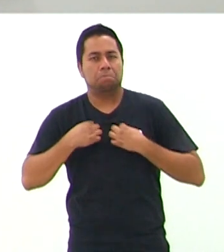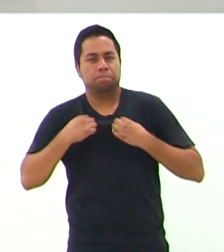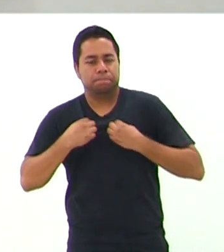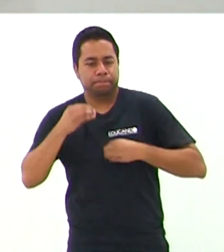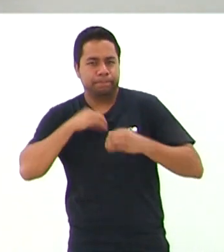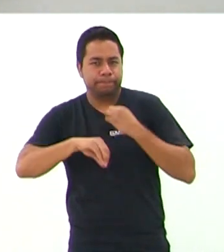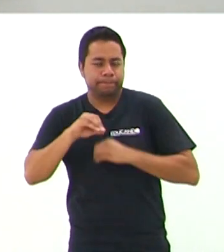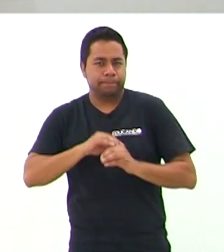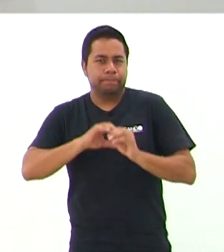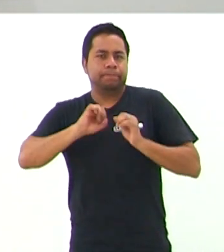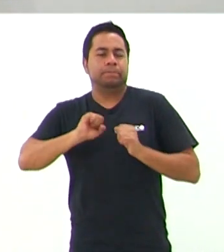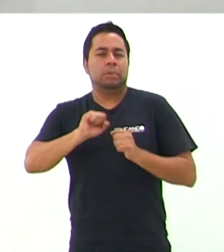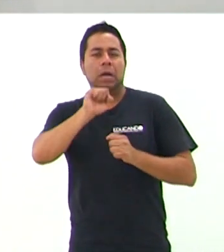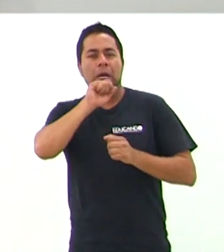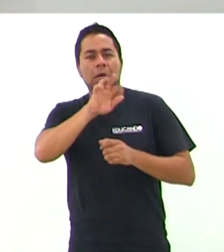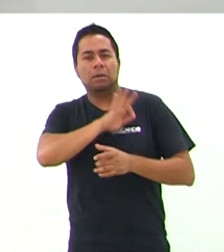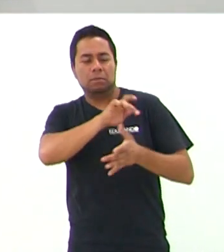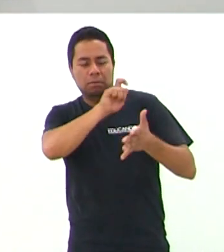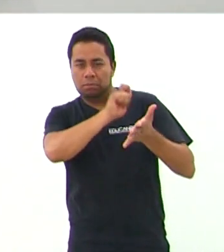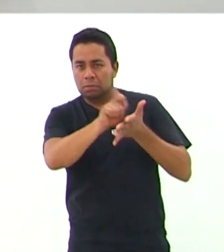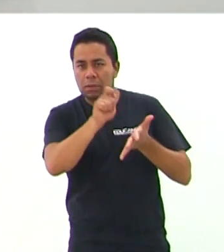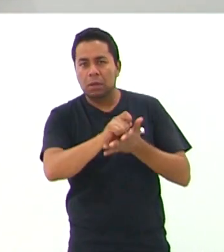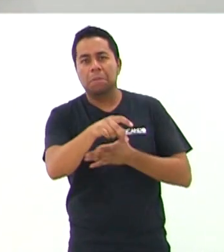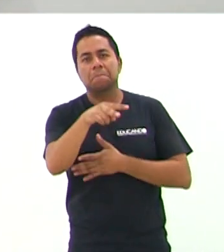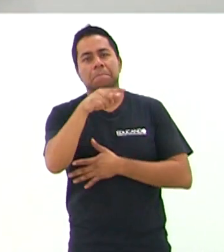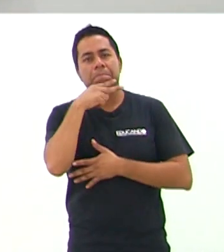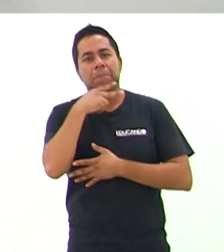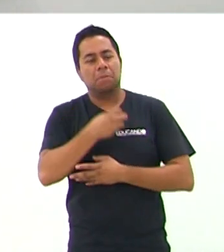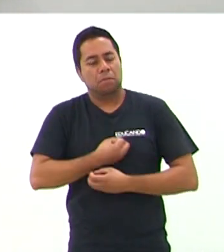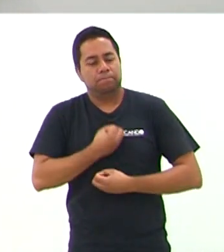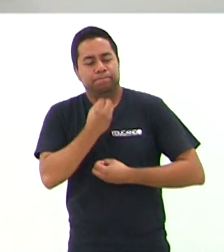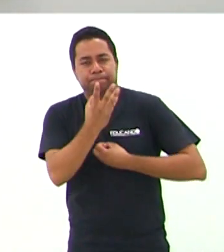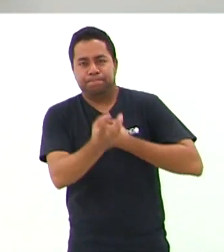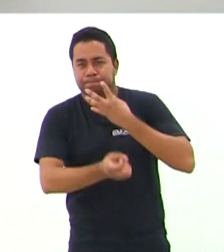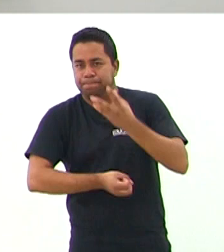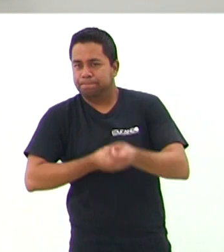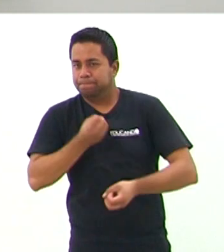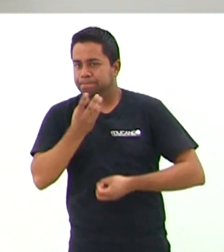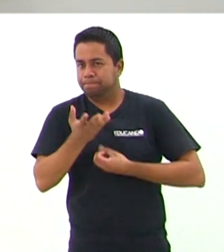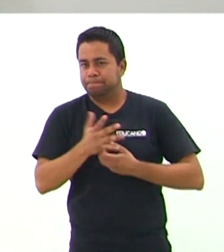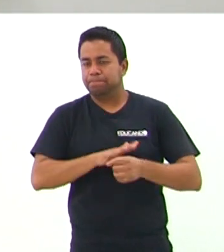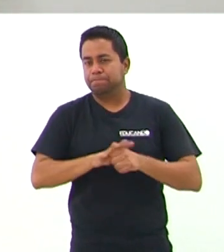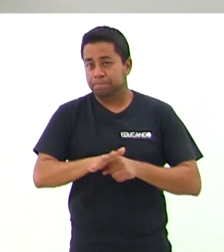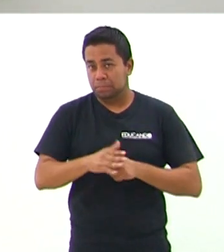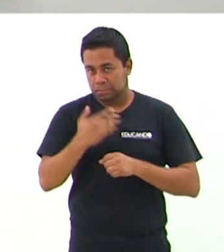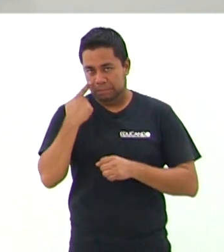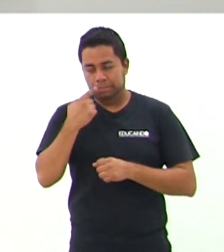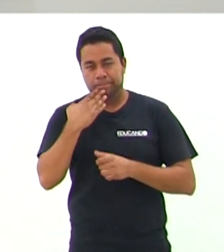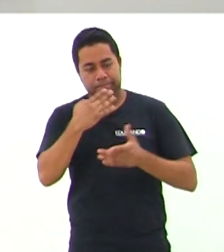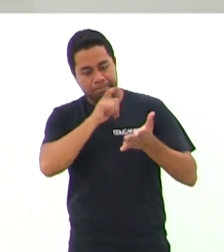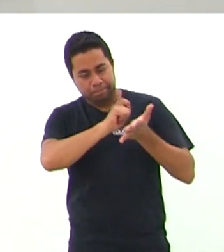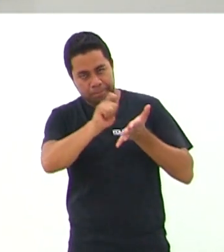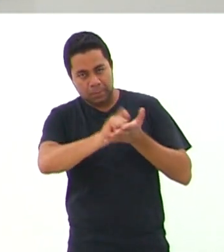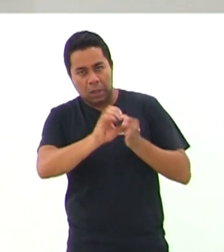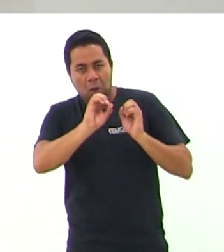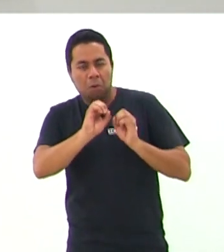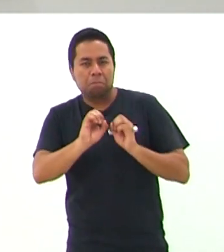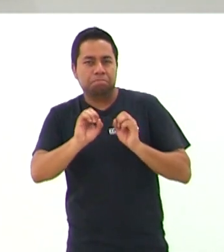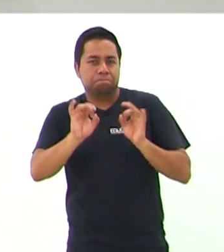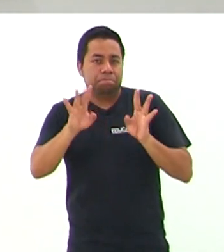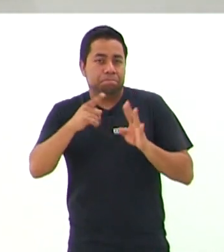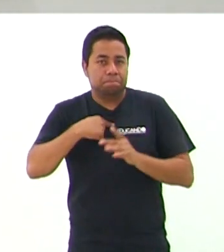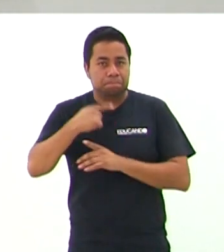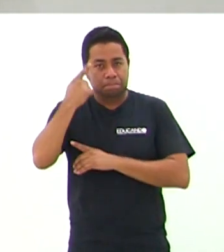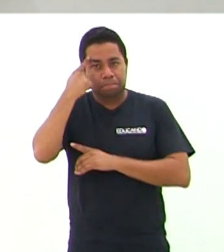vestir, o anoto también el verbo expresar, bien, o anoto también el